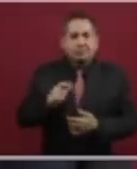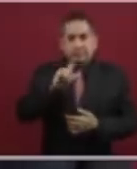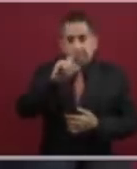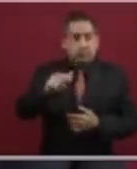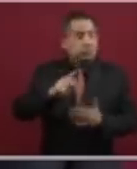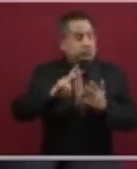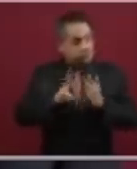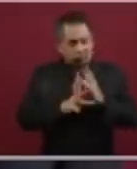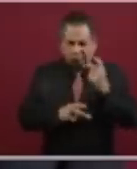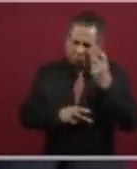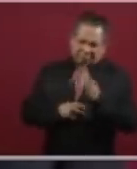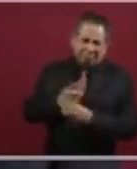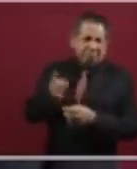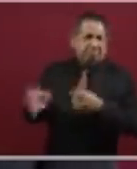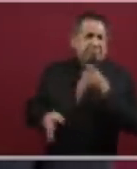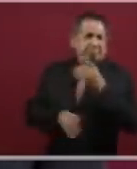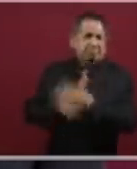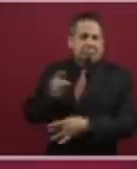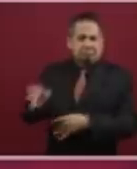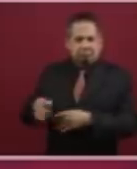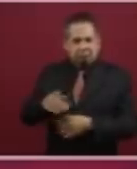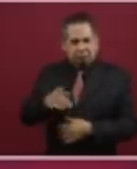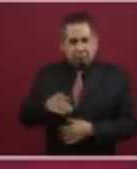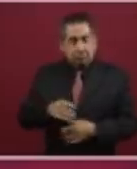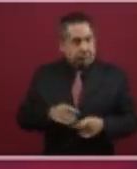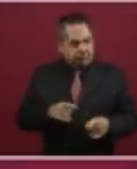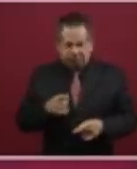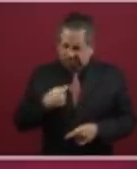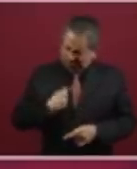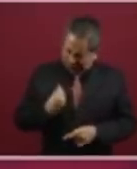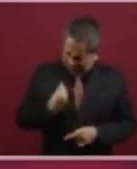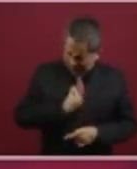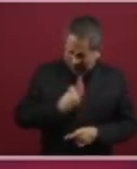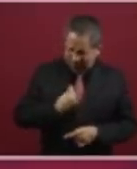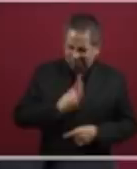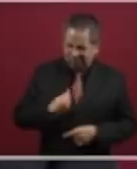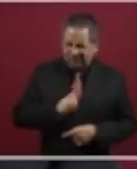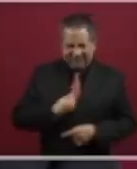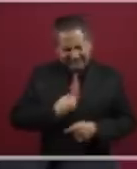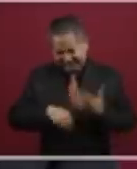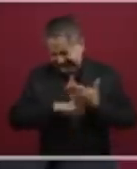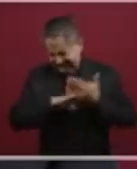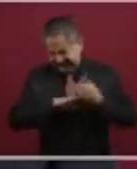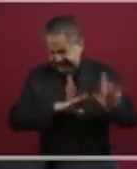desataron toda una campaña de desprestigio y aguantamos todo.